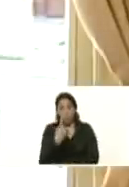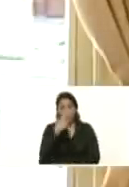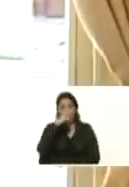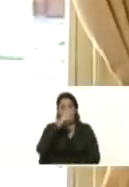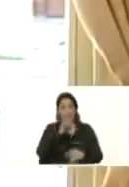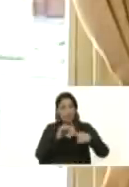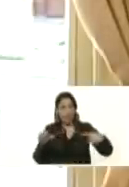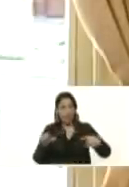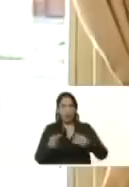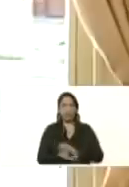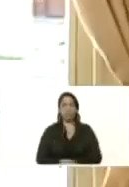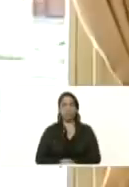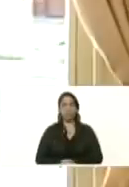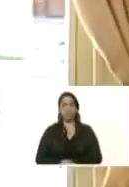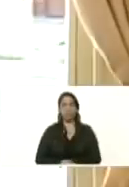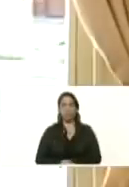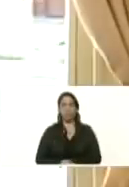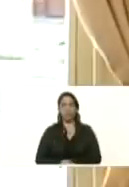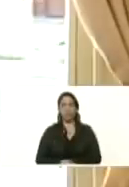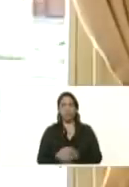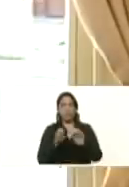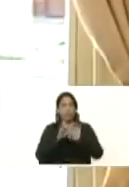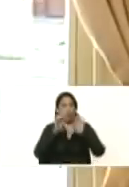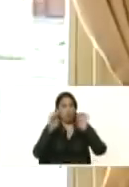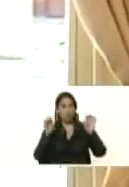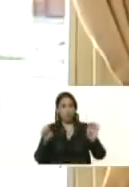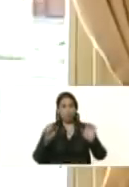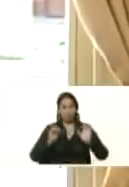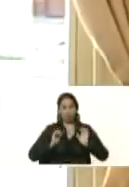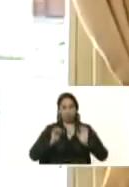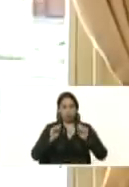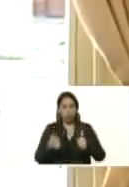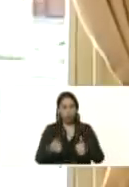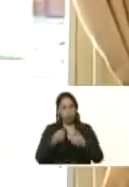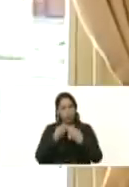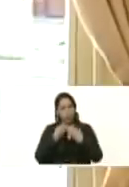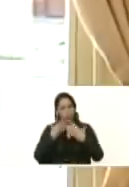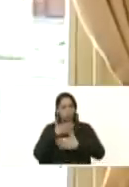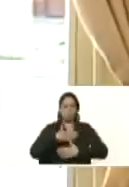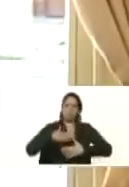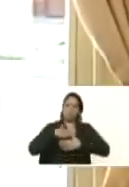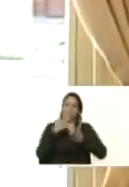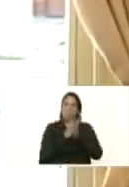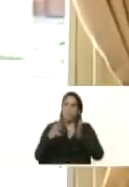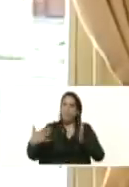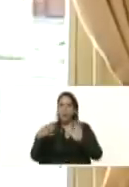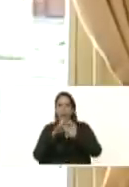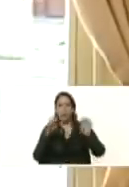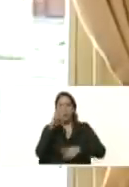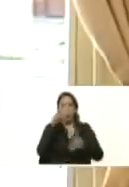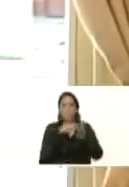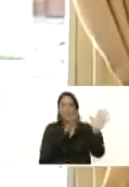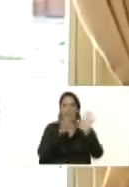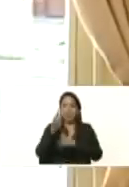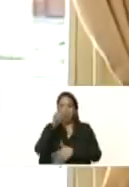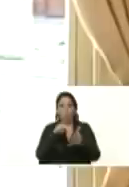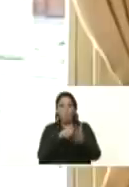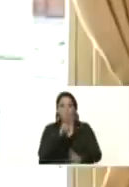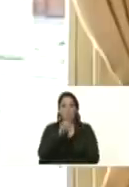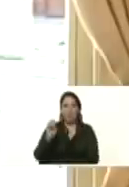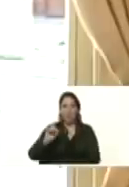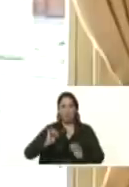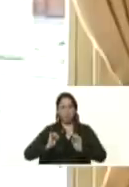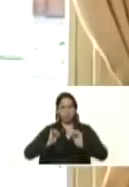aristóbulo y la educación arrancó bien período escolar 2019 2020